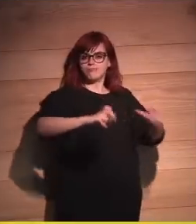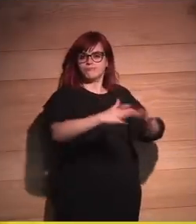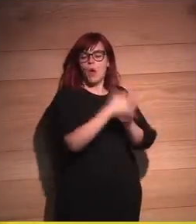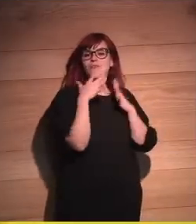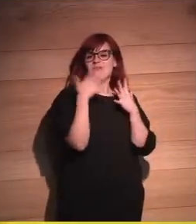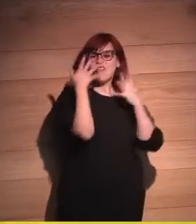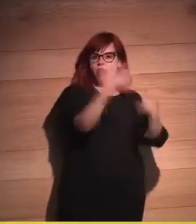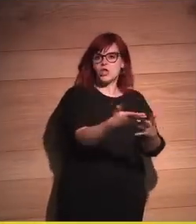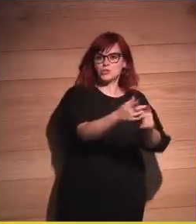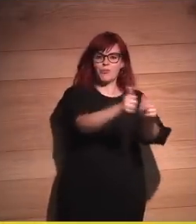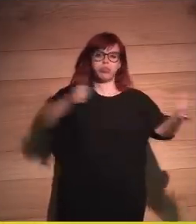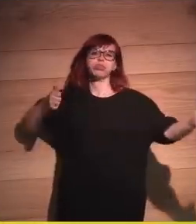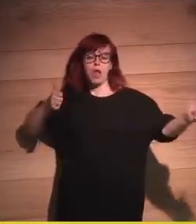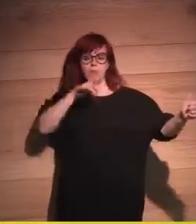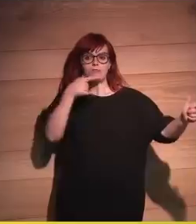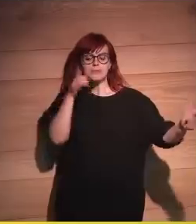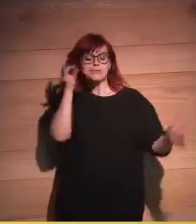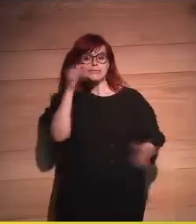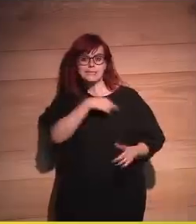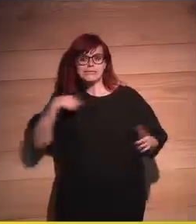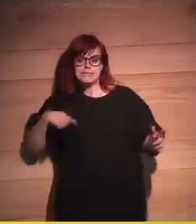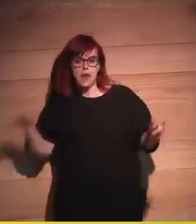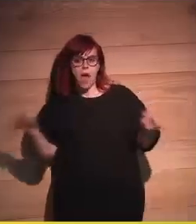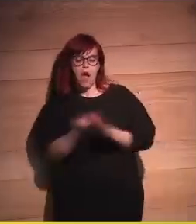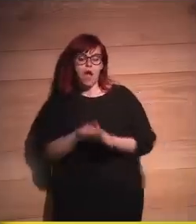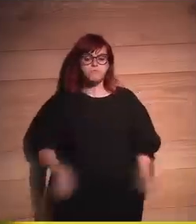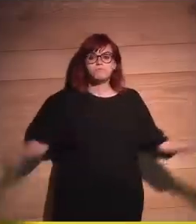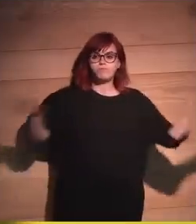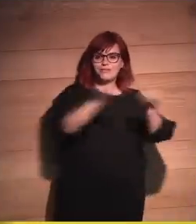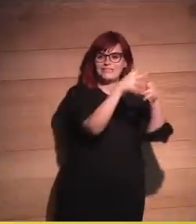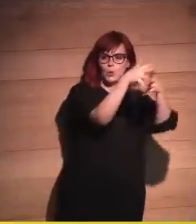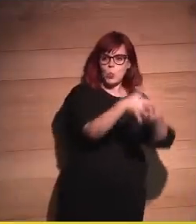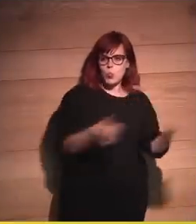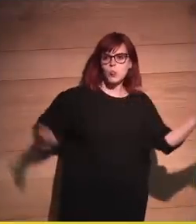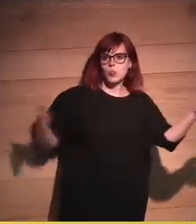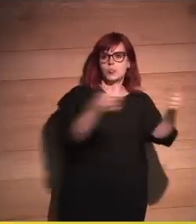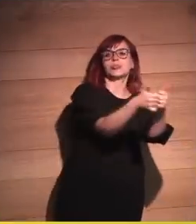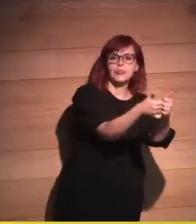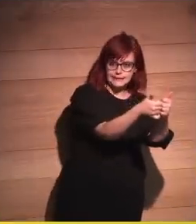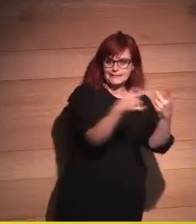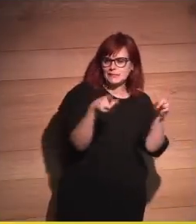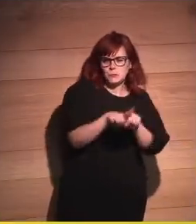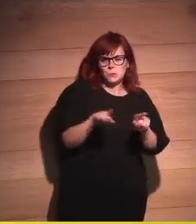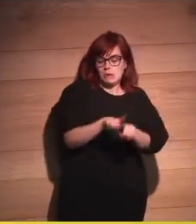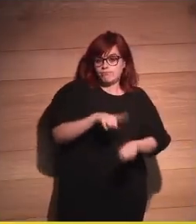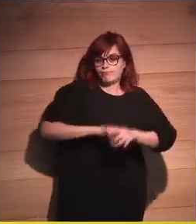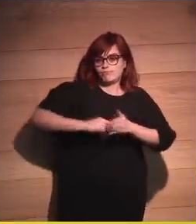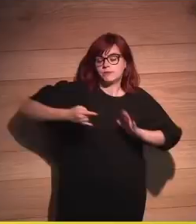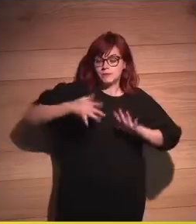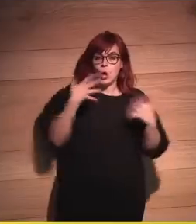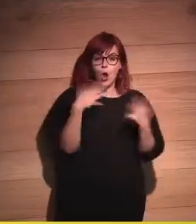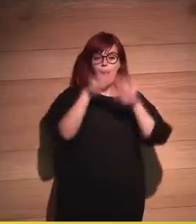Y a él se le ha puesto a la misma altura. Eso nos ha llevado a este mundo